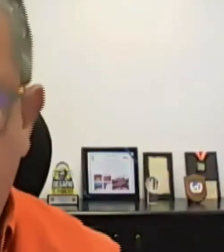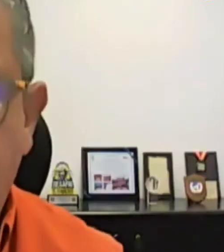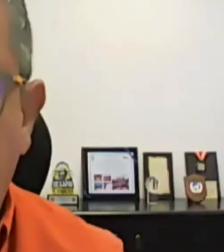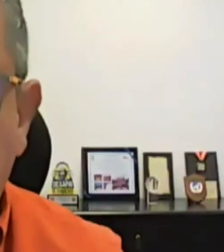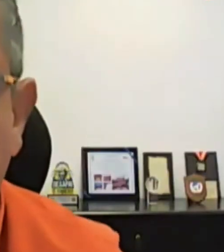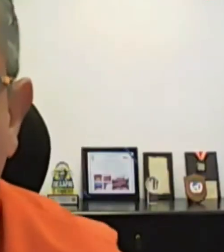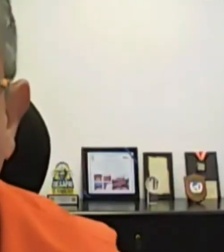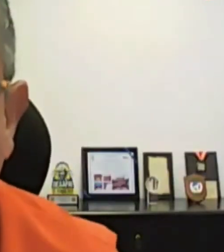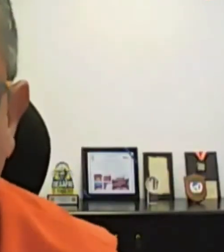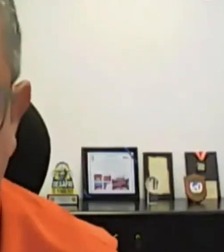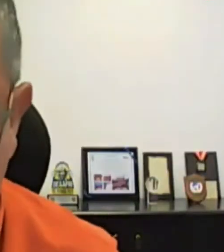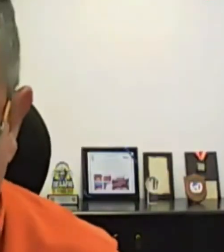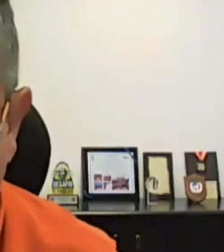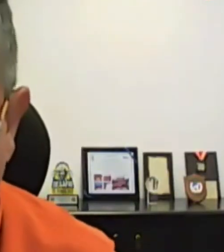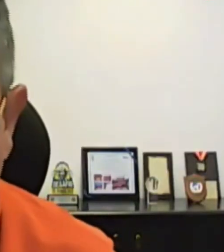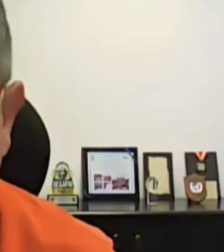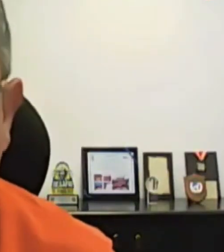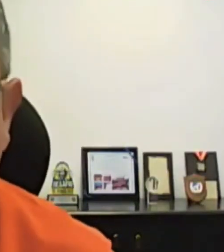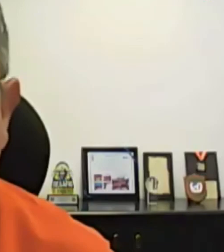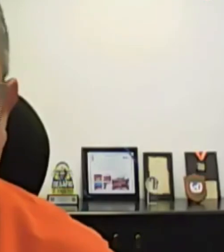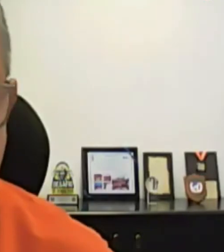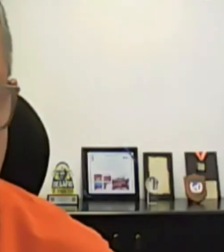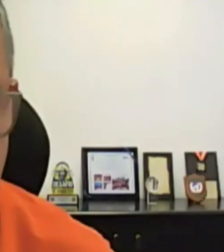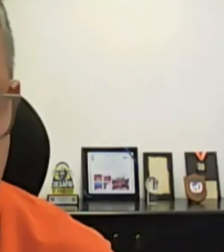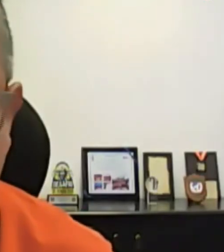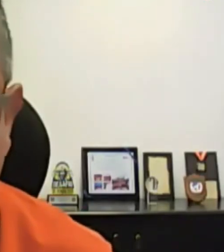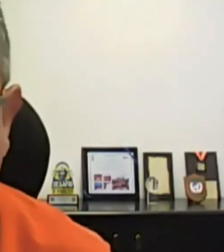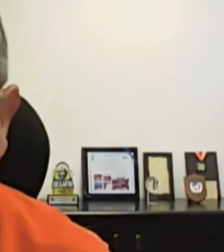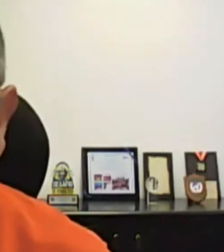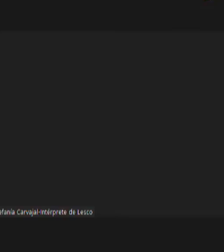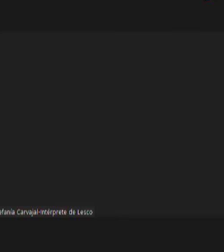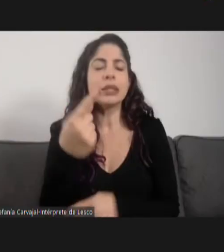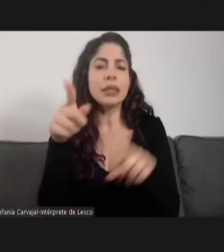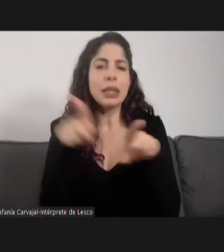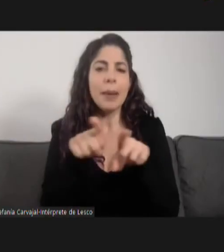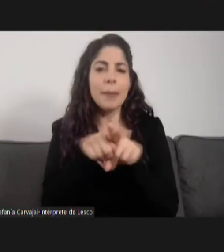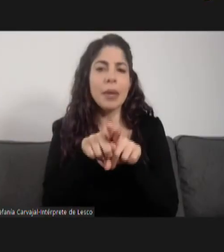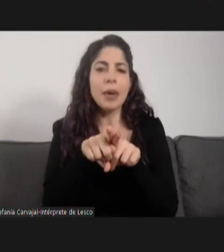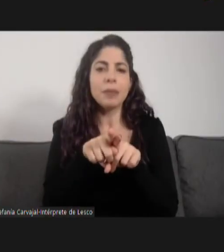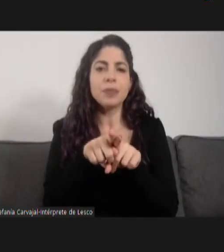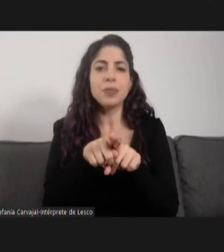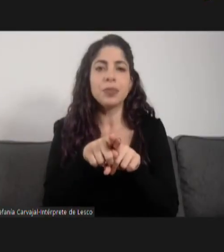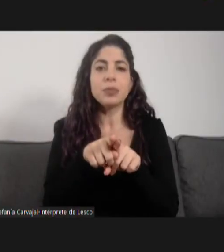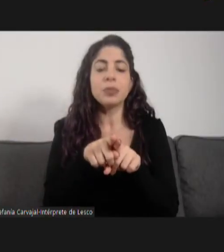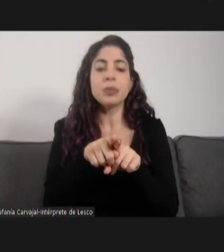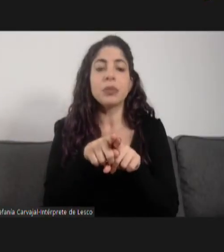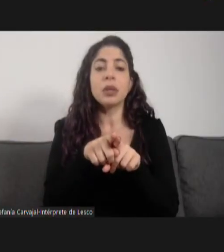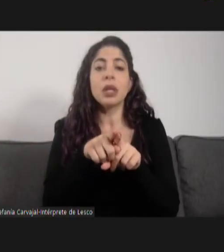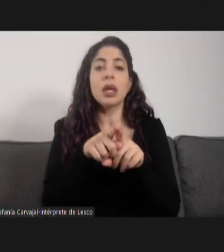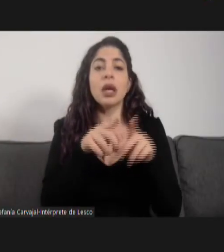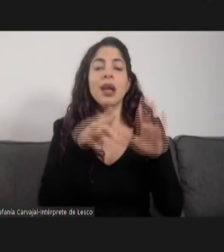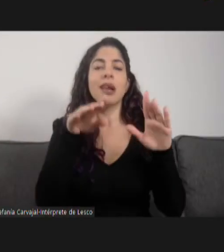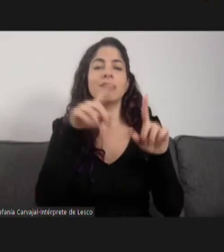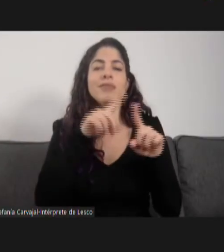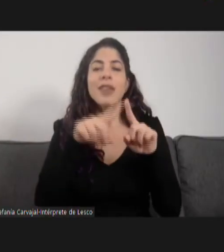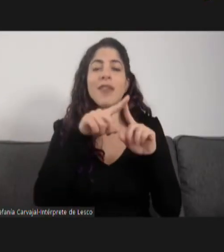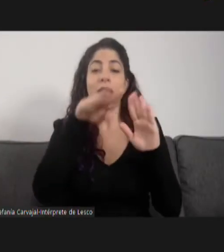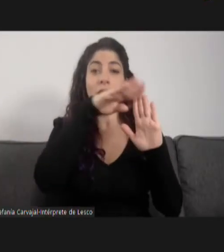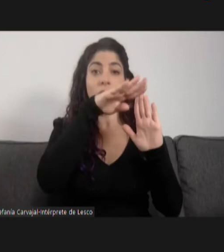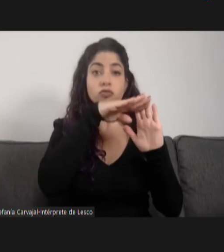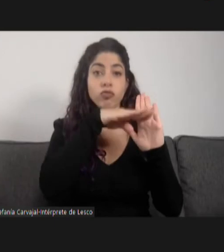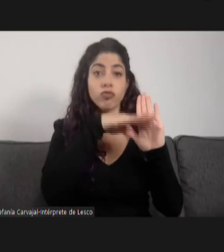Muchísimas gracias. Muy rápidamente, solamente mencionar también que el conjunto de